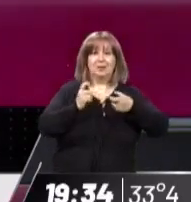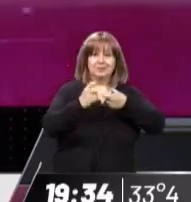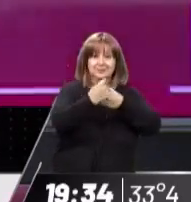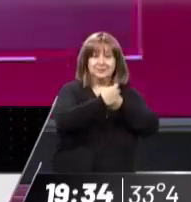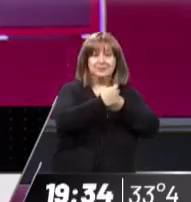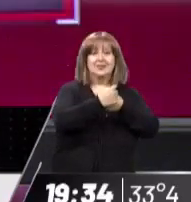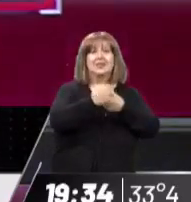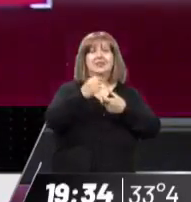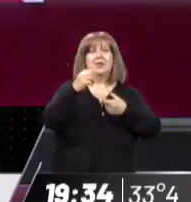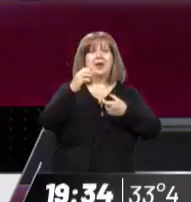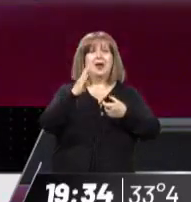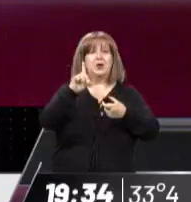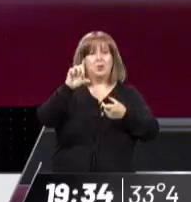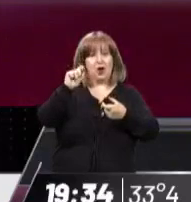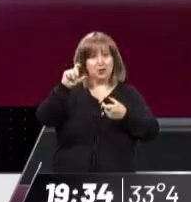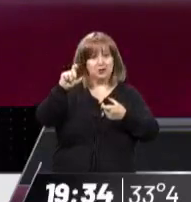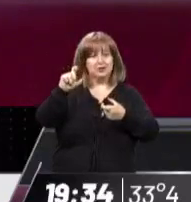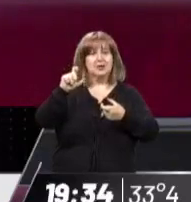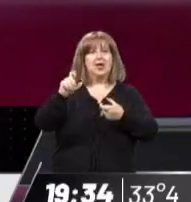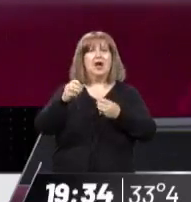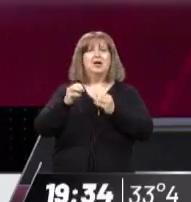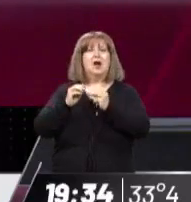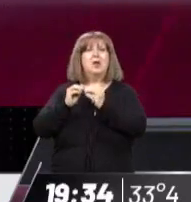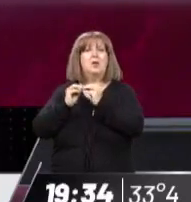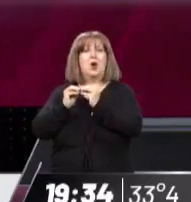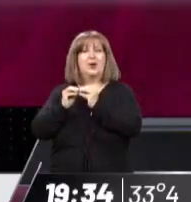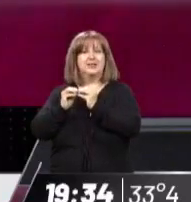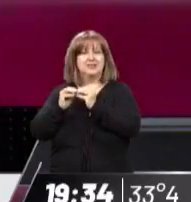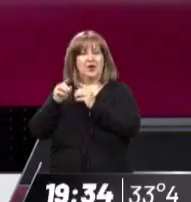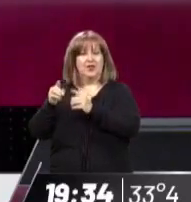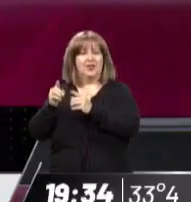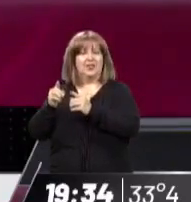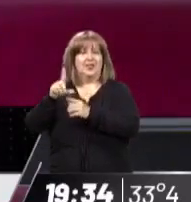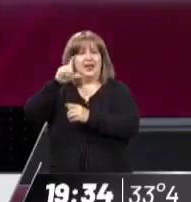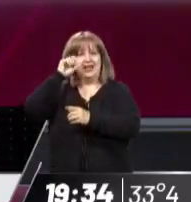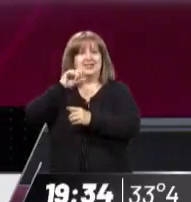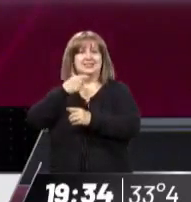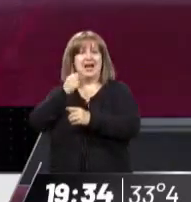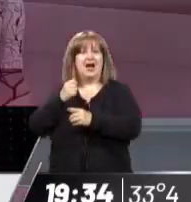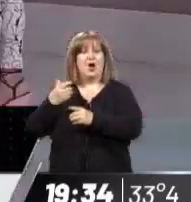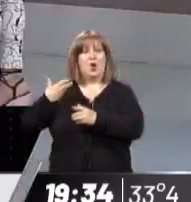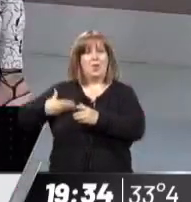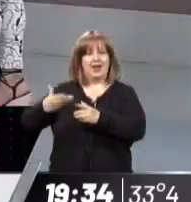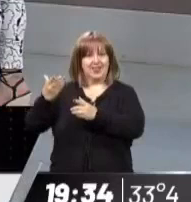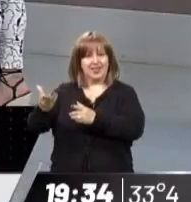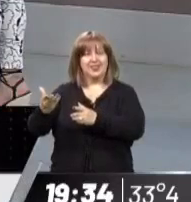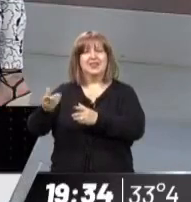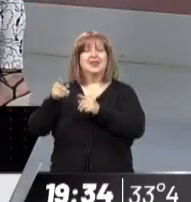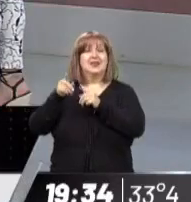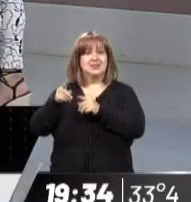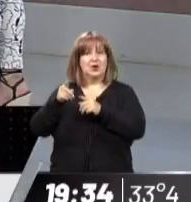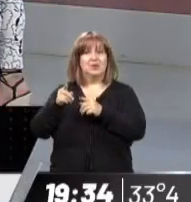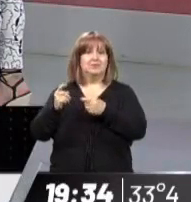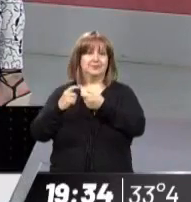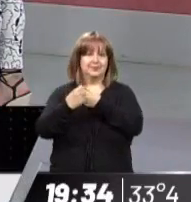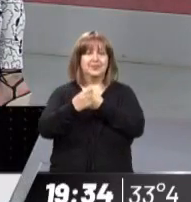en un blog que difunde los juicios de lesa humanidad que se desarrollan en Mendoza. ¿Qué es cuál? Para leerlo, porque hoy va a ser un día importante seguramente para